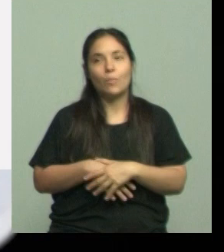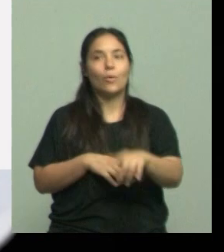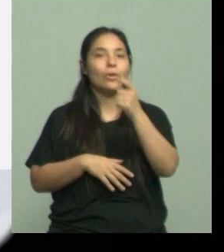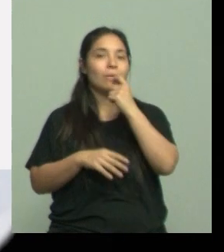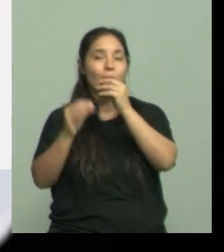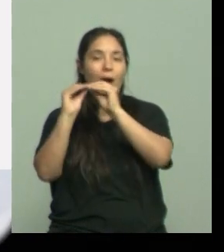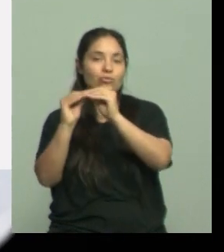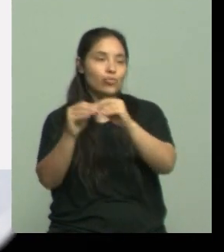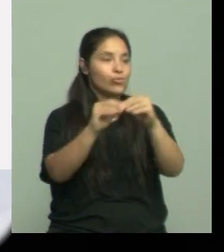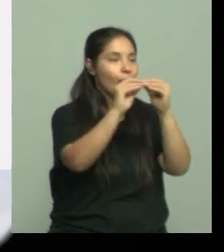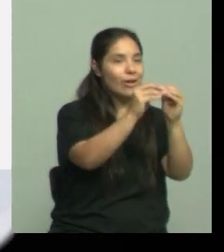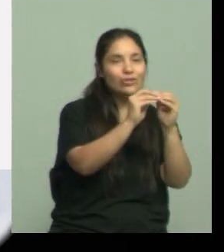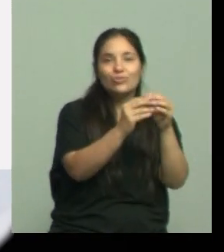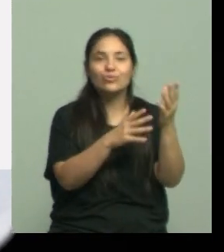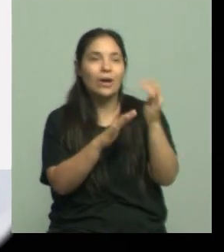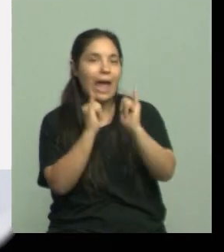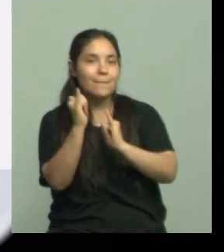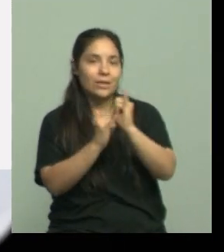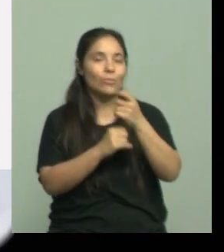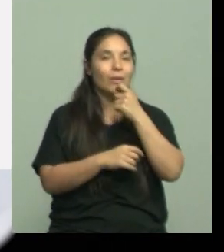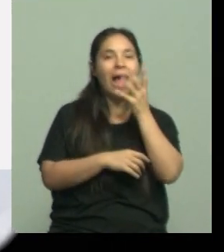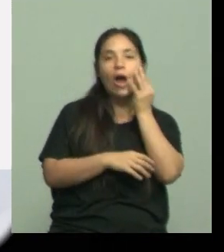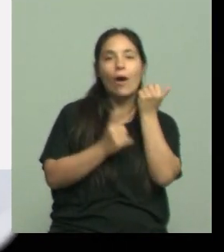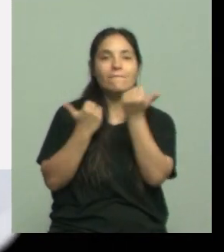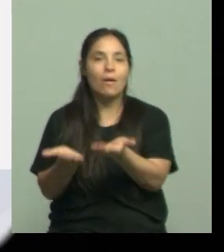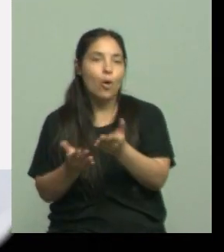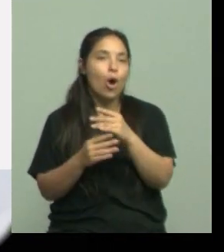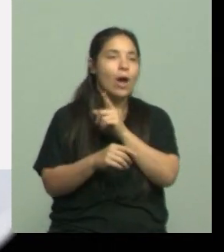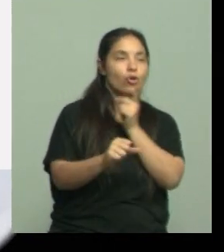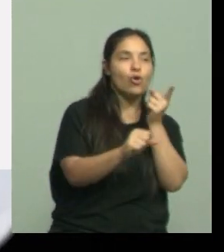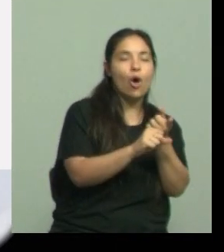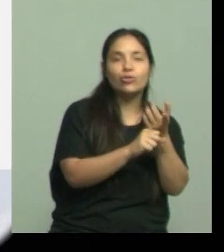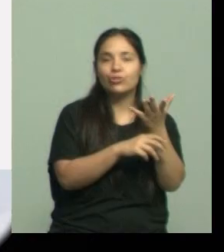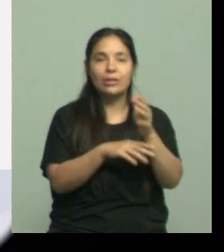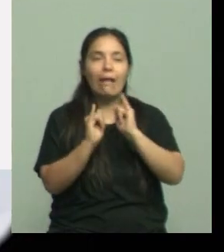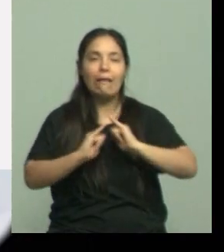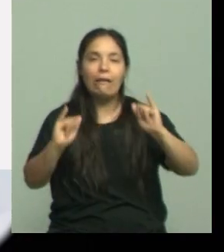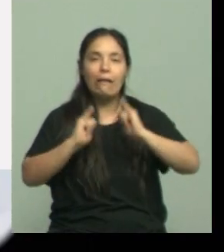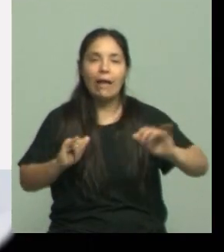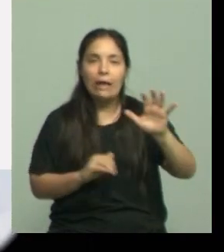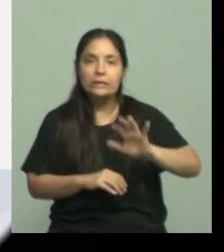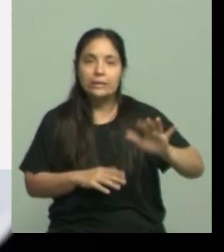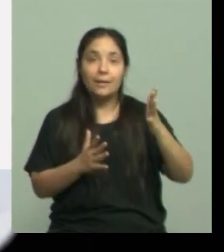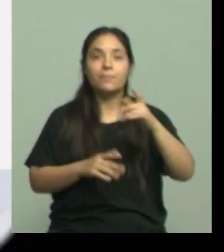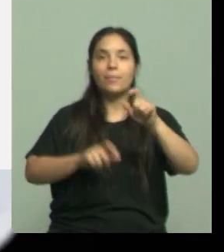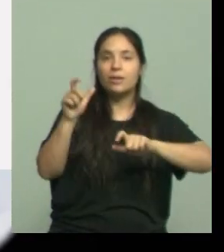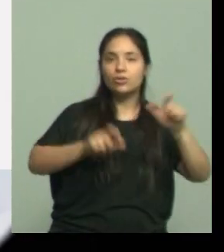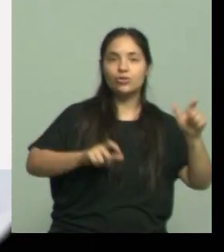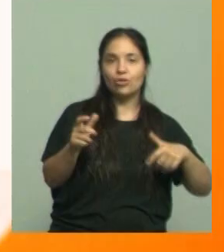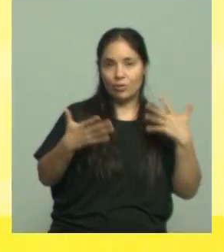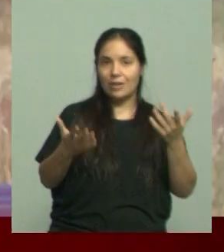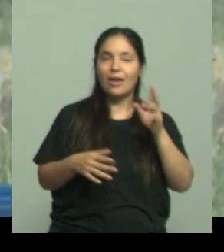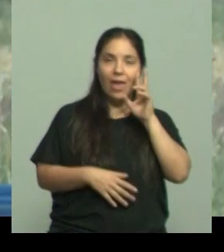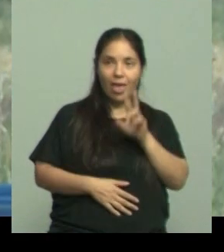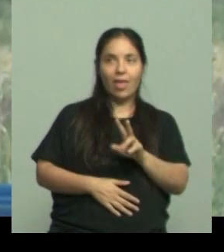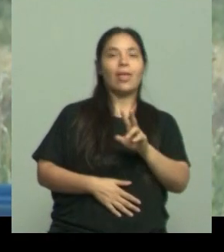Digamos, cómo ponderan una cuestión respecto de otra. La tendencia a favor o en contra. En ese sentido, también creo que el público se ha